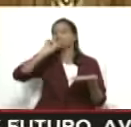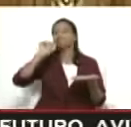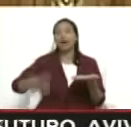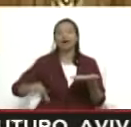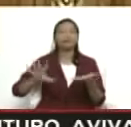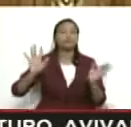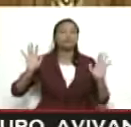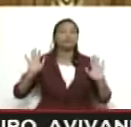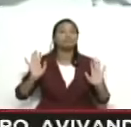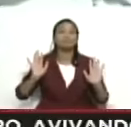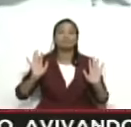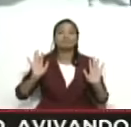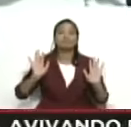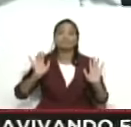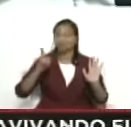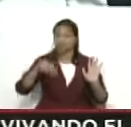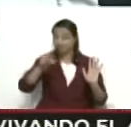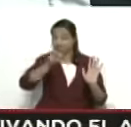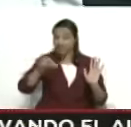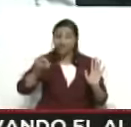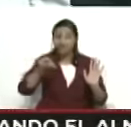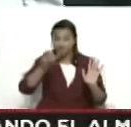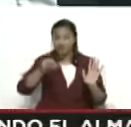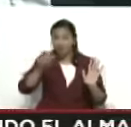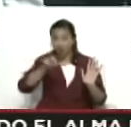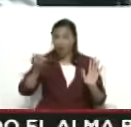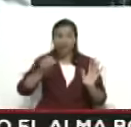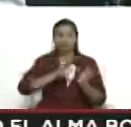Han terminado en el basurero de la historia.